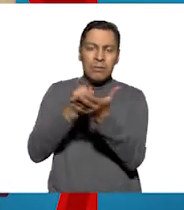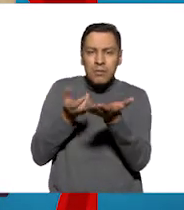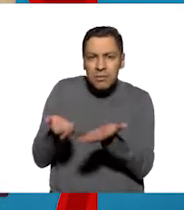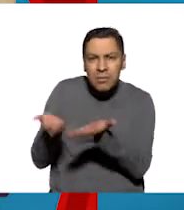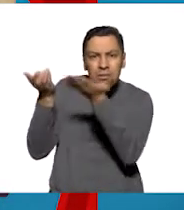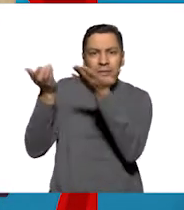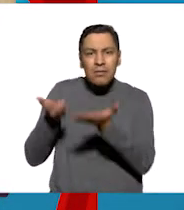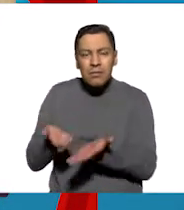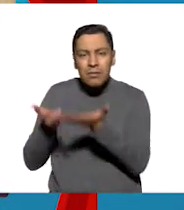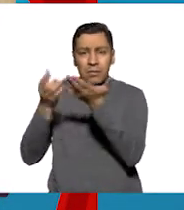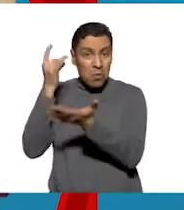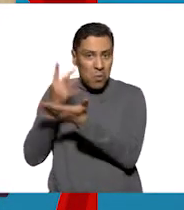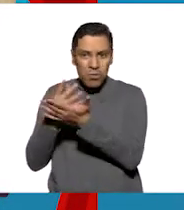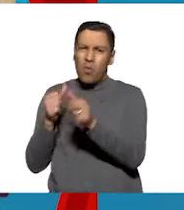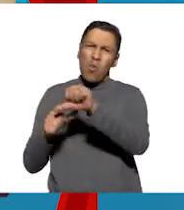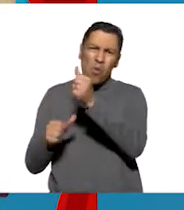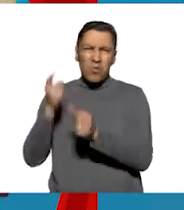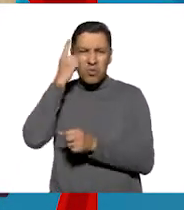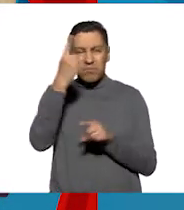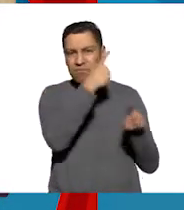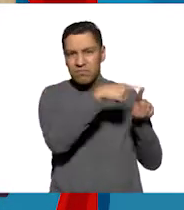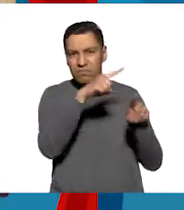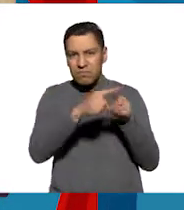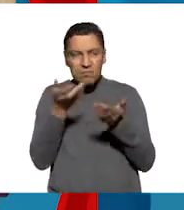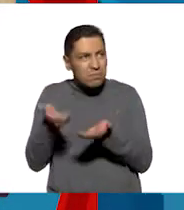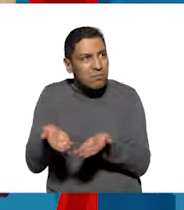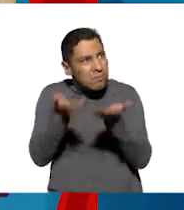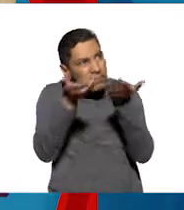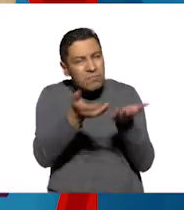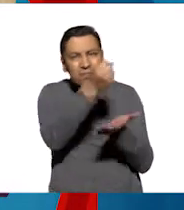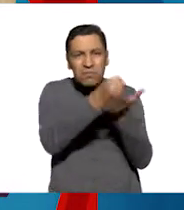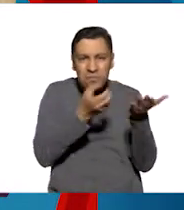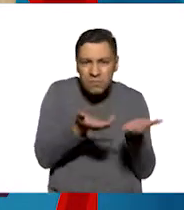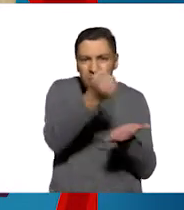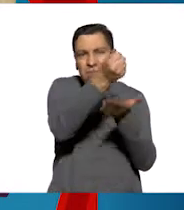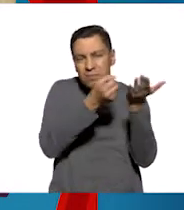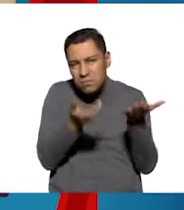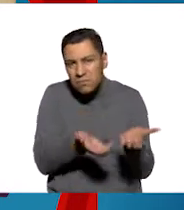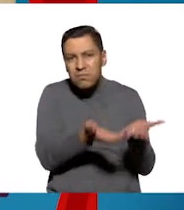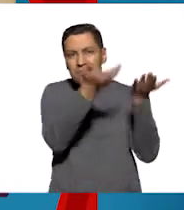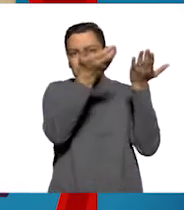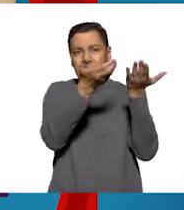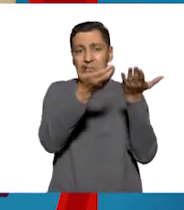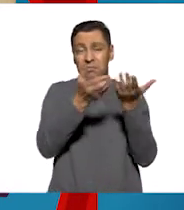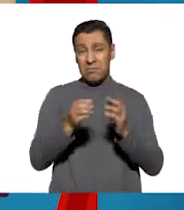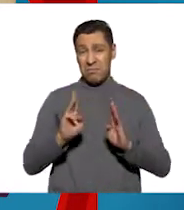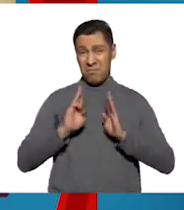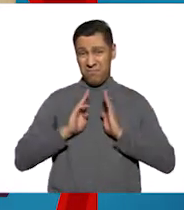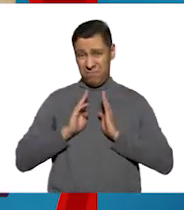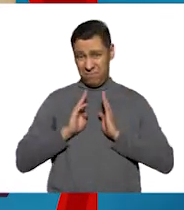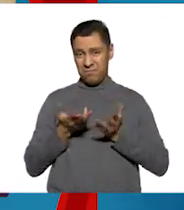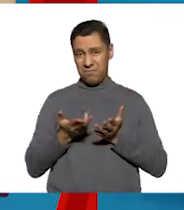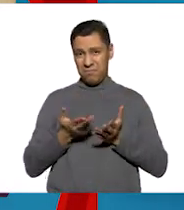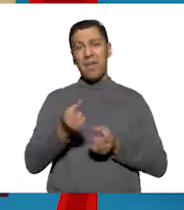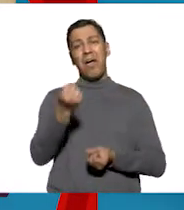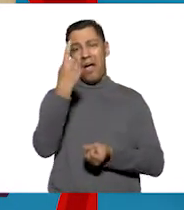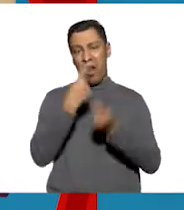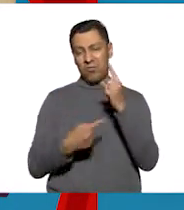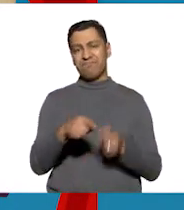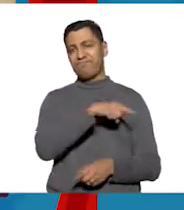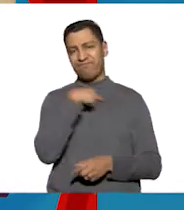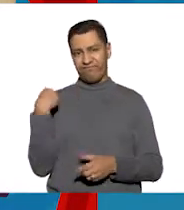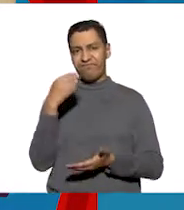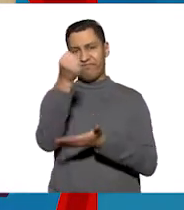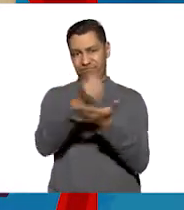otras deidades. Así, la mayoría de los prisioneros de guerra eran sacrificados en honor de Huitzilopochtli, el